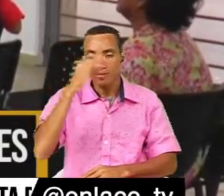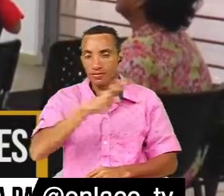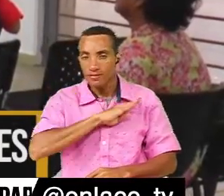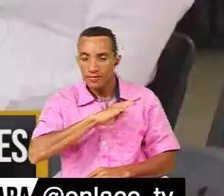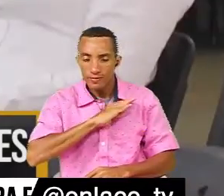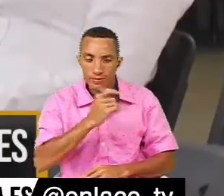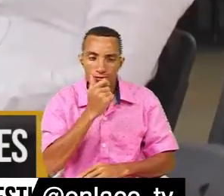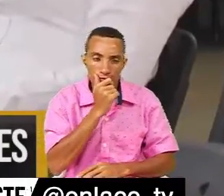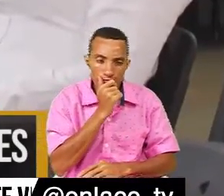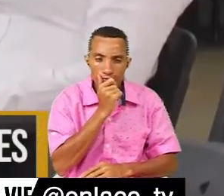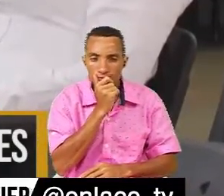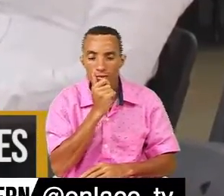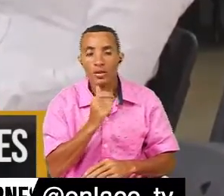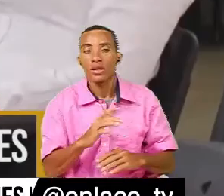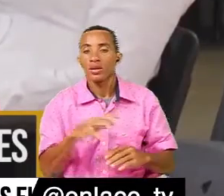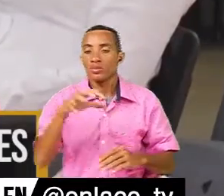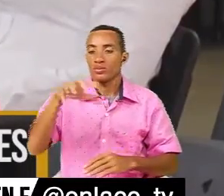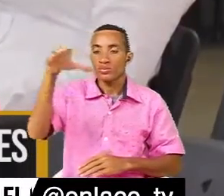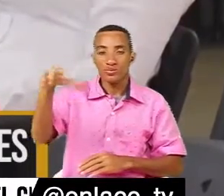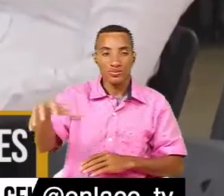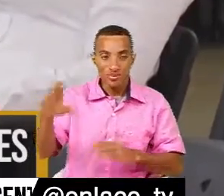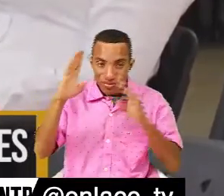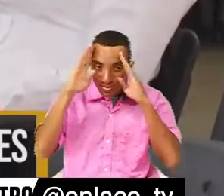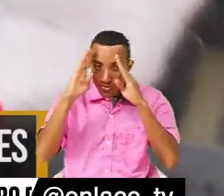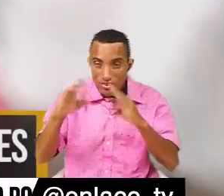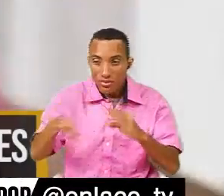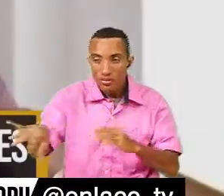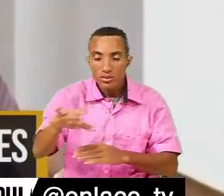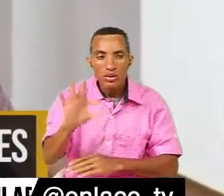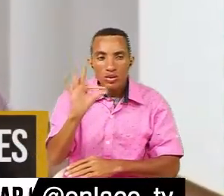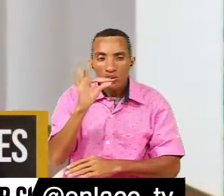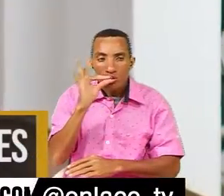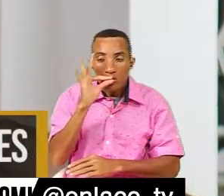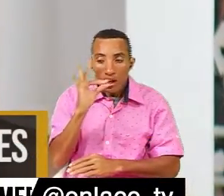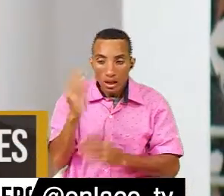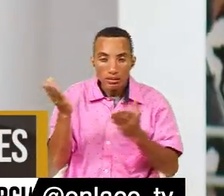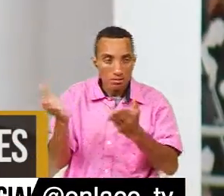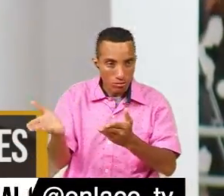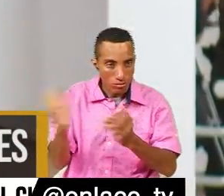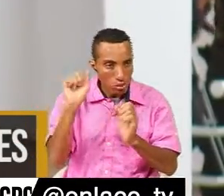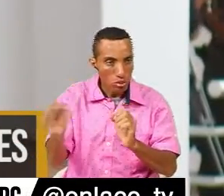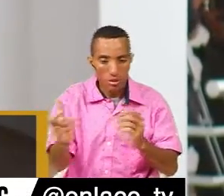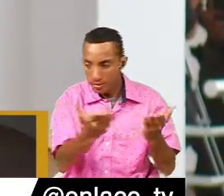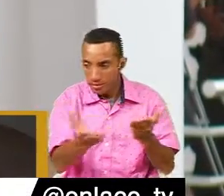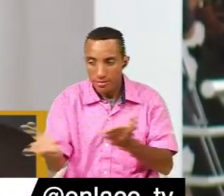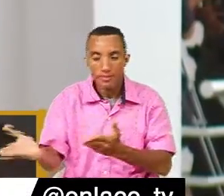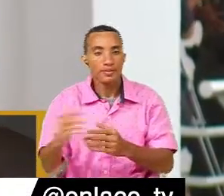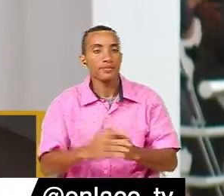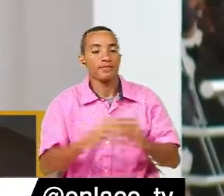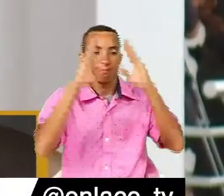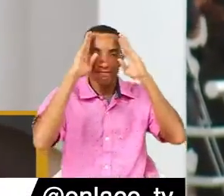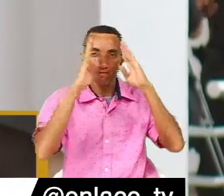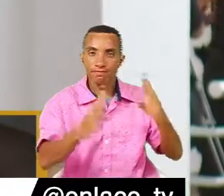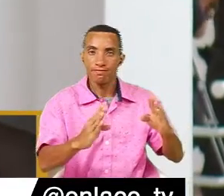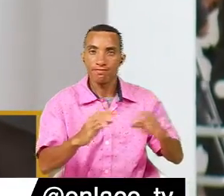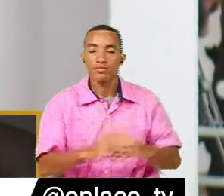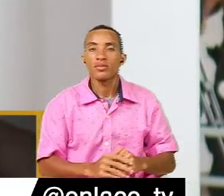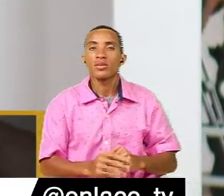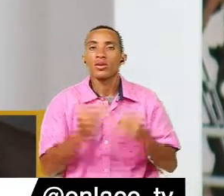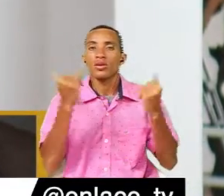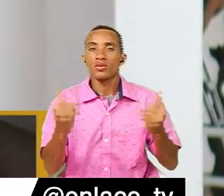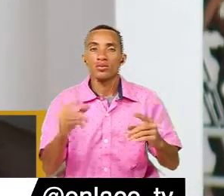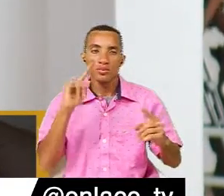y puesta en funcionamiento de un centro de atención a drogadictos en esta municipalidad. Estamos como una de las metas de la